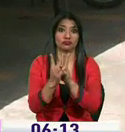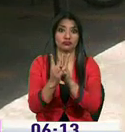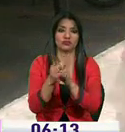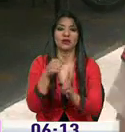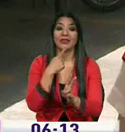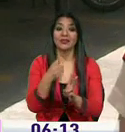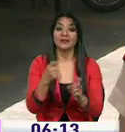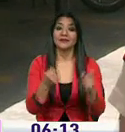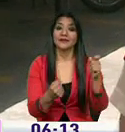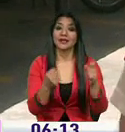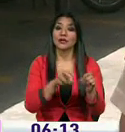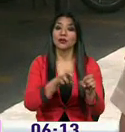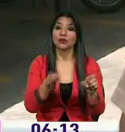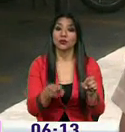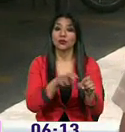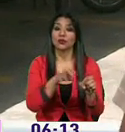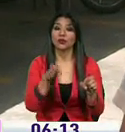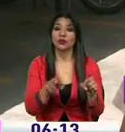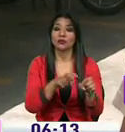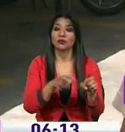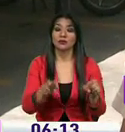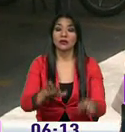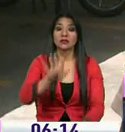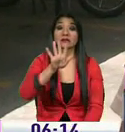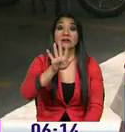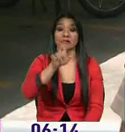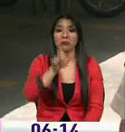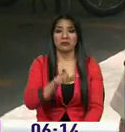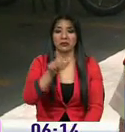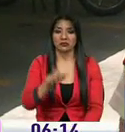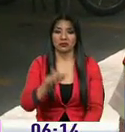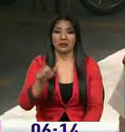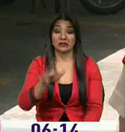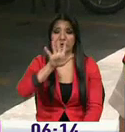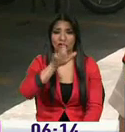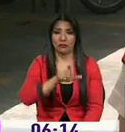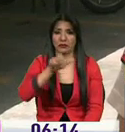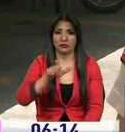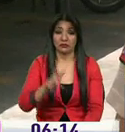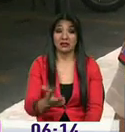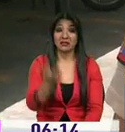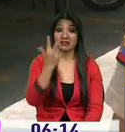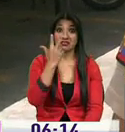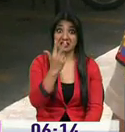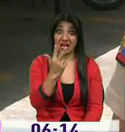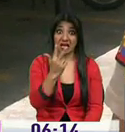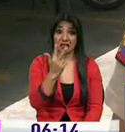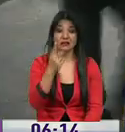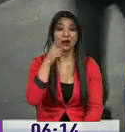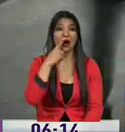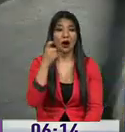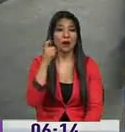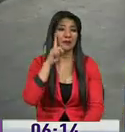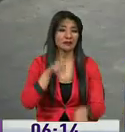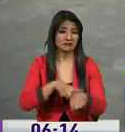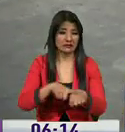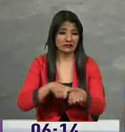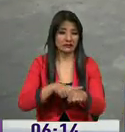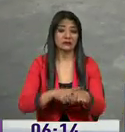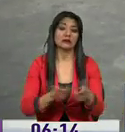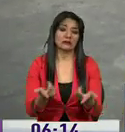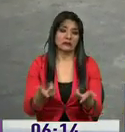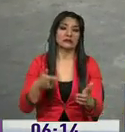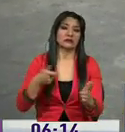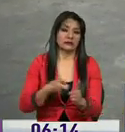un vehículo con cinco ocupantes, de los cuales tres afroecuatorianos se bajan del vehículo y le proceden a interceptar. Aunque asustado por el